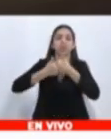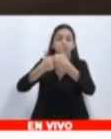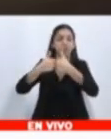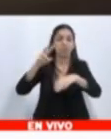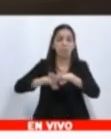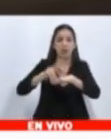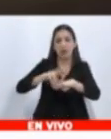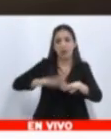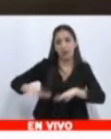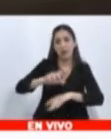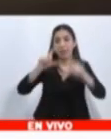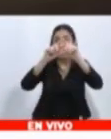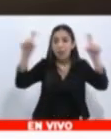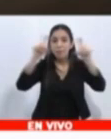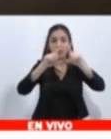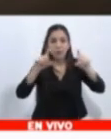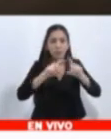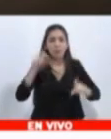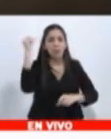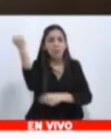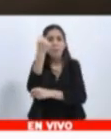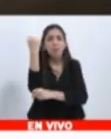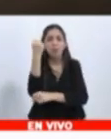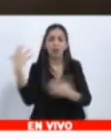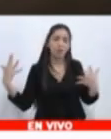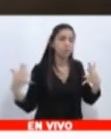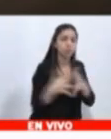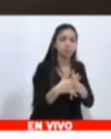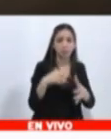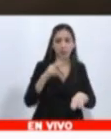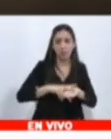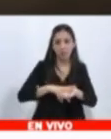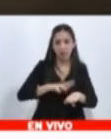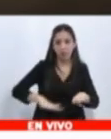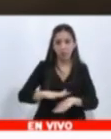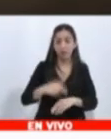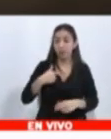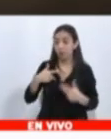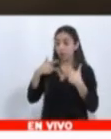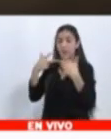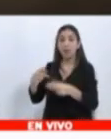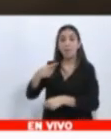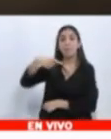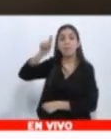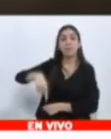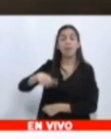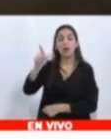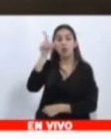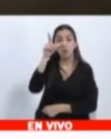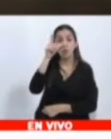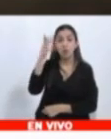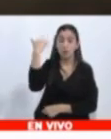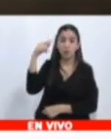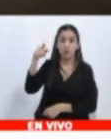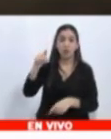oportunidad para reconstruir el gran diálogo nacional en los temas que nos tiene que unir los paraguayos. Yo dije el 1